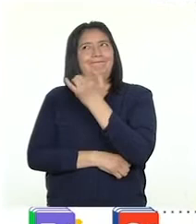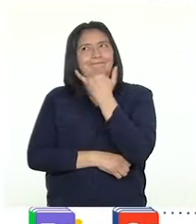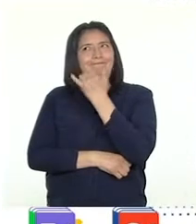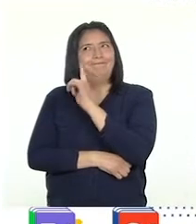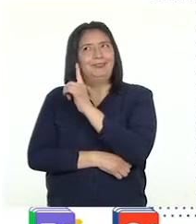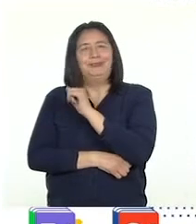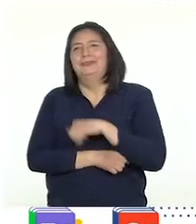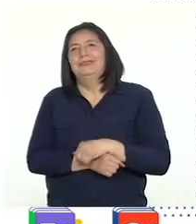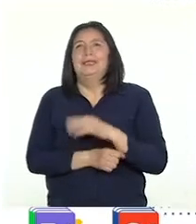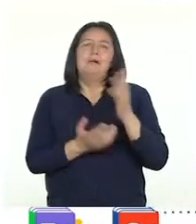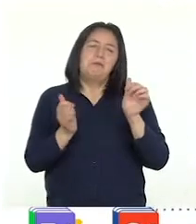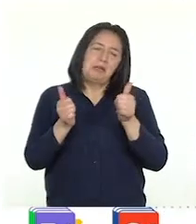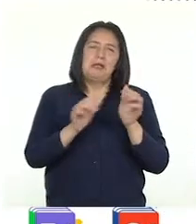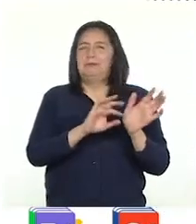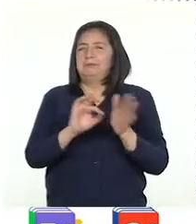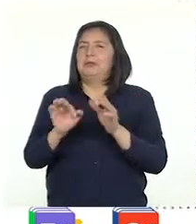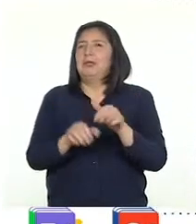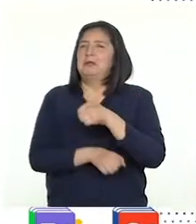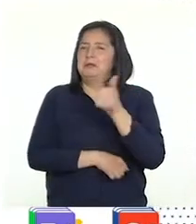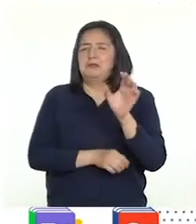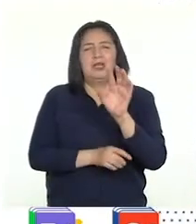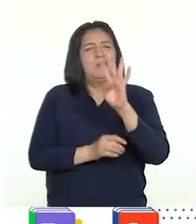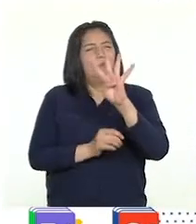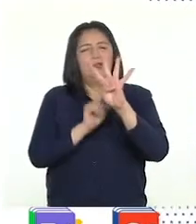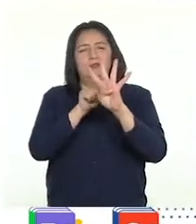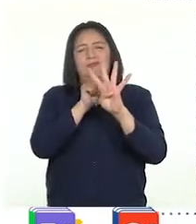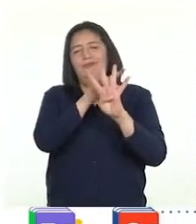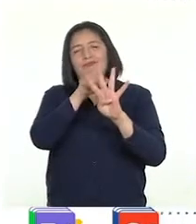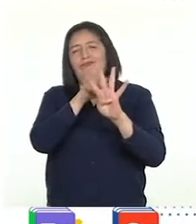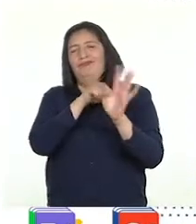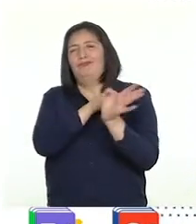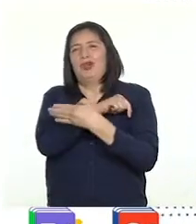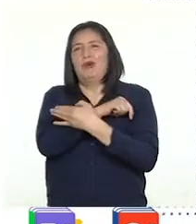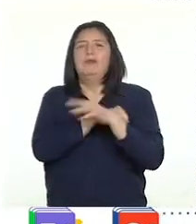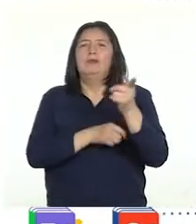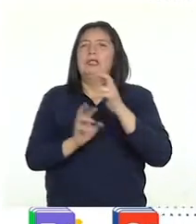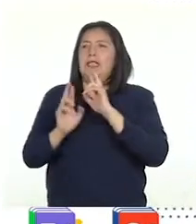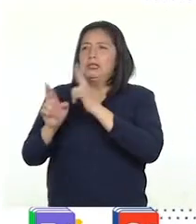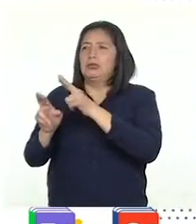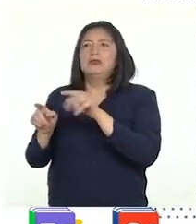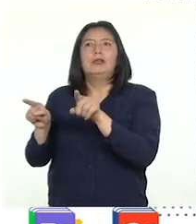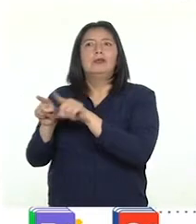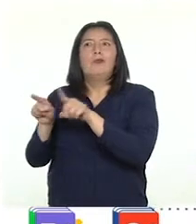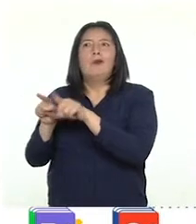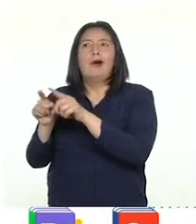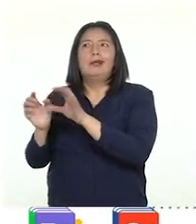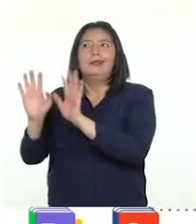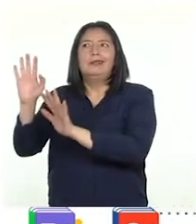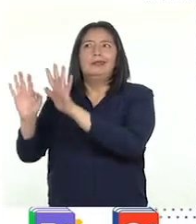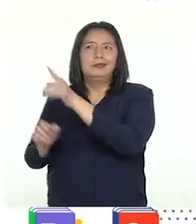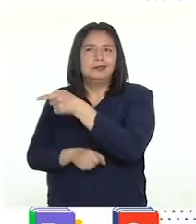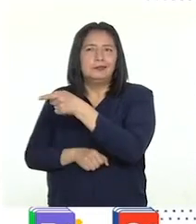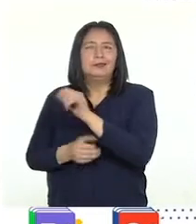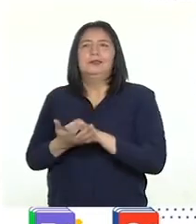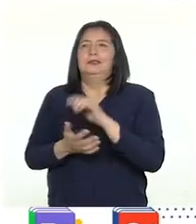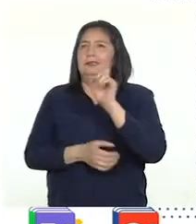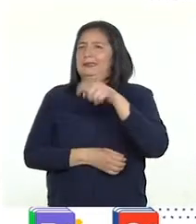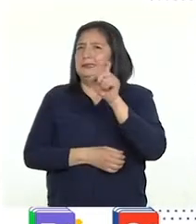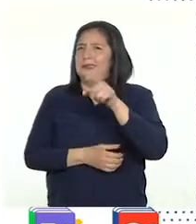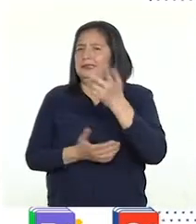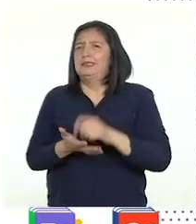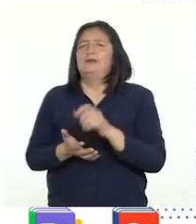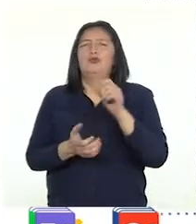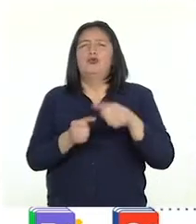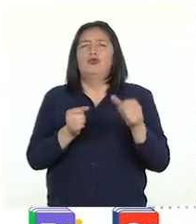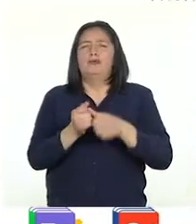que no funciona. ¡Bien! Descartemos el 4, porque el resultado tiene que ser igual a 15.